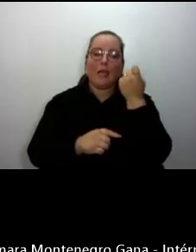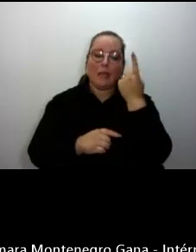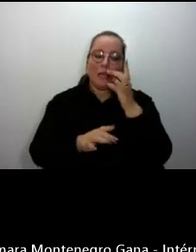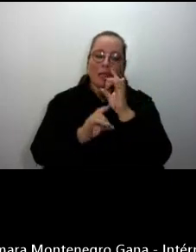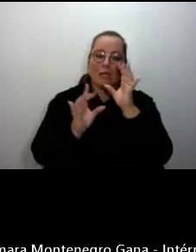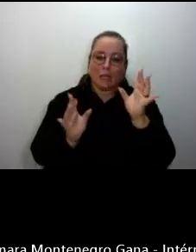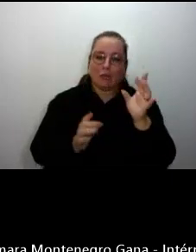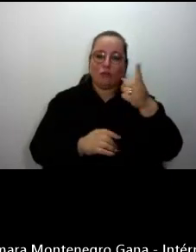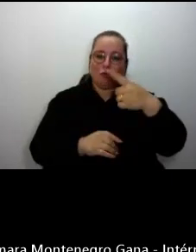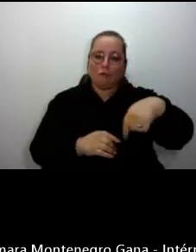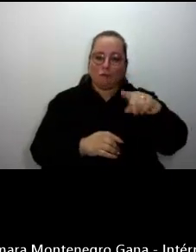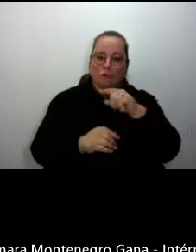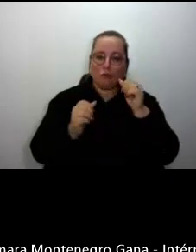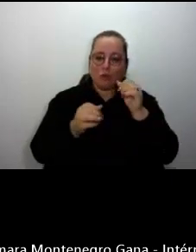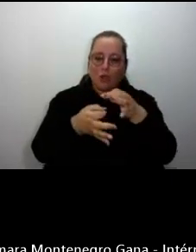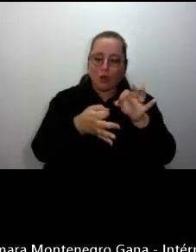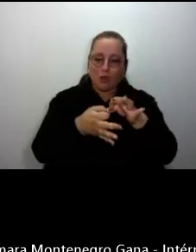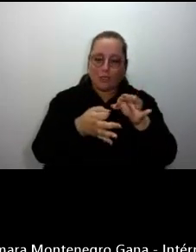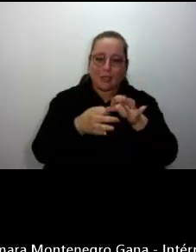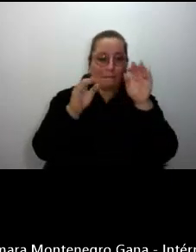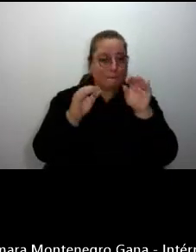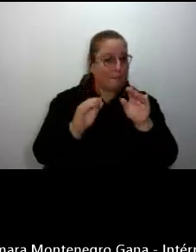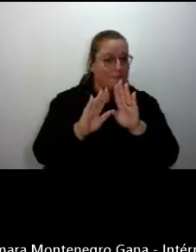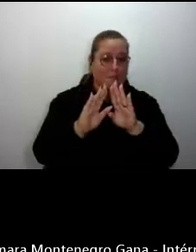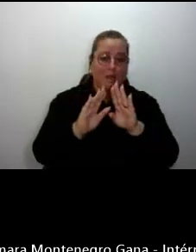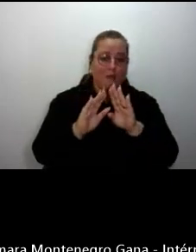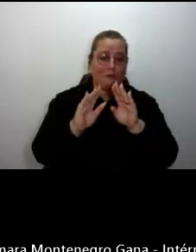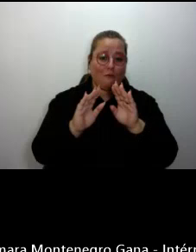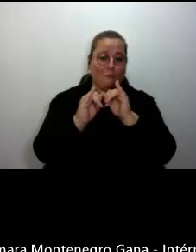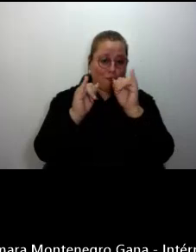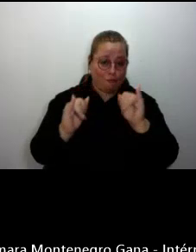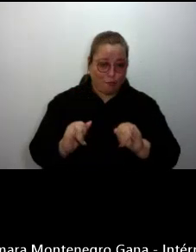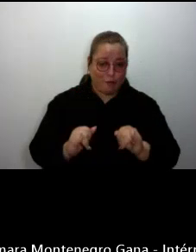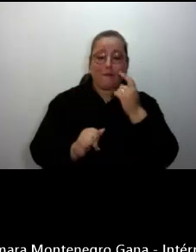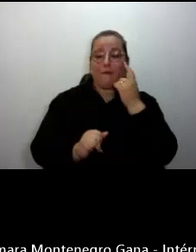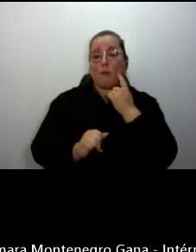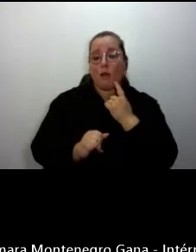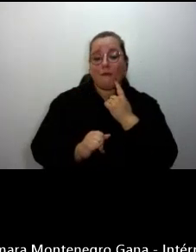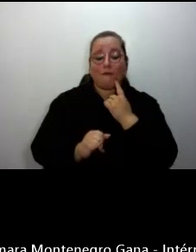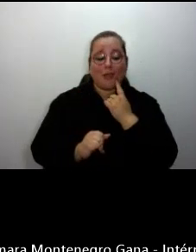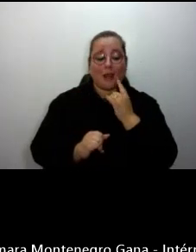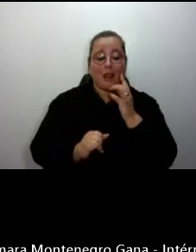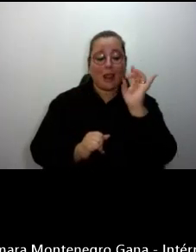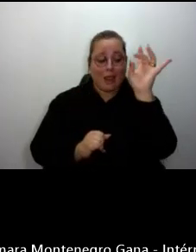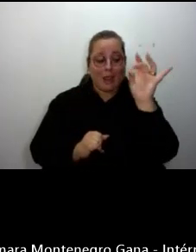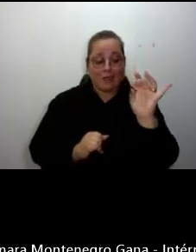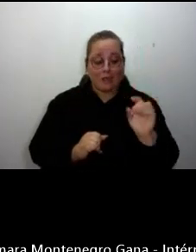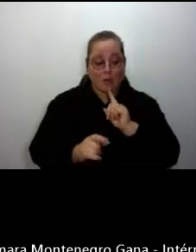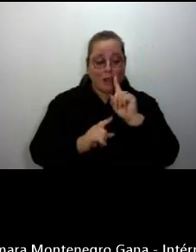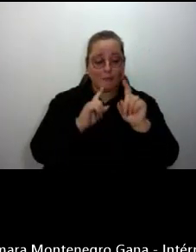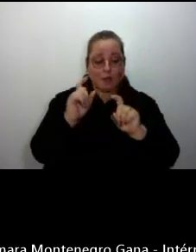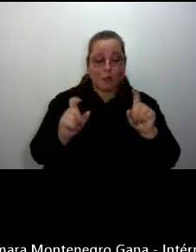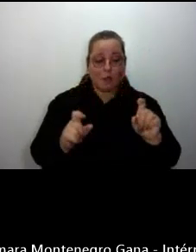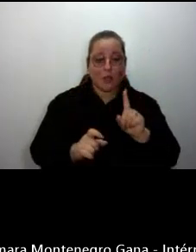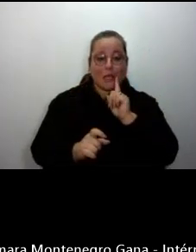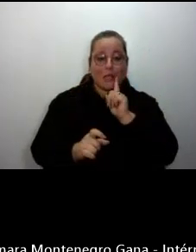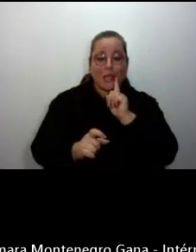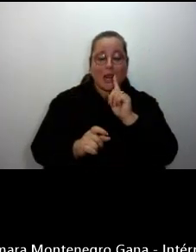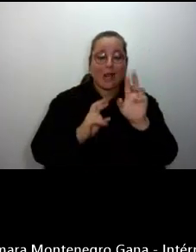estas orientaciones están construidas de la misma manera. Y vamos a ir viendo, ¿verdad?, cada una de las preguntas que están asociadas a